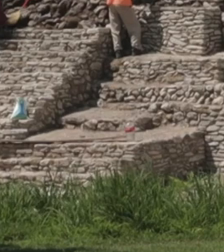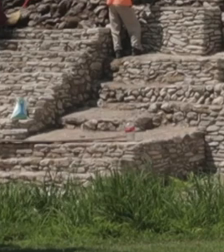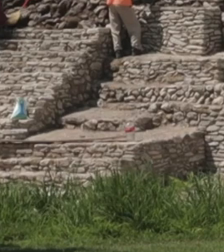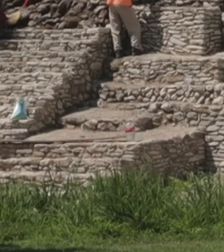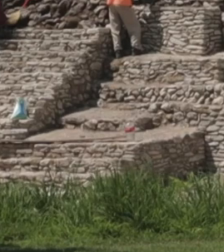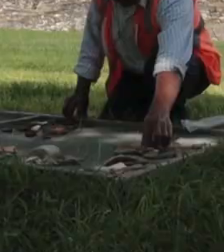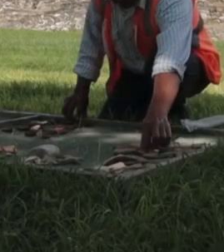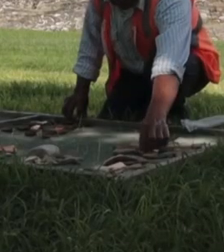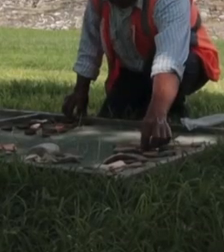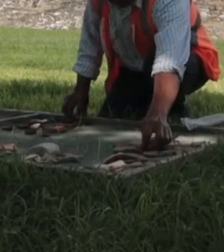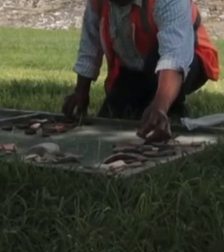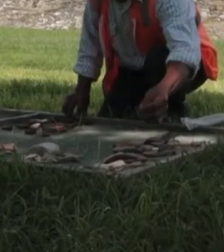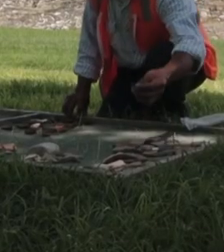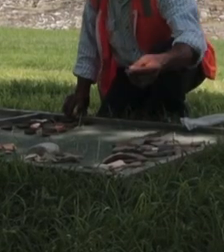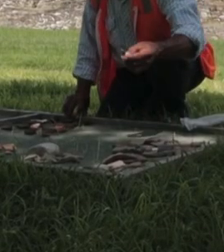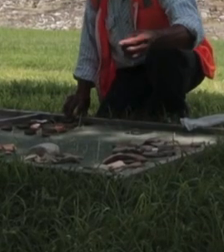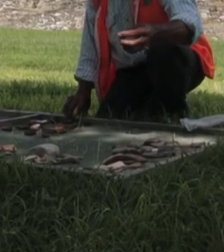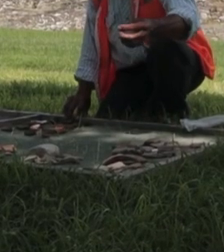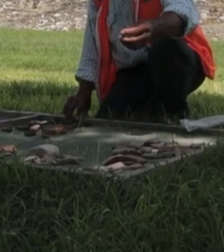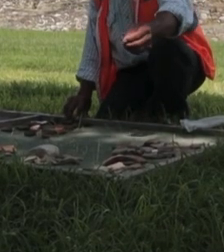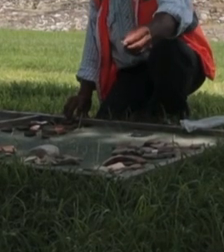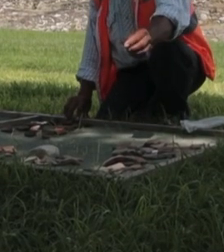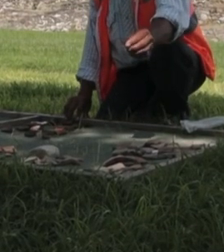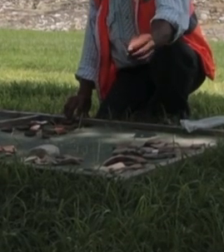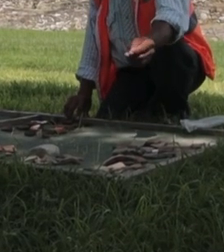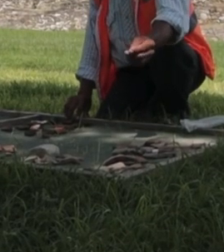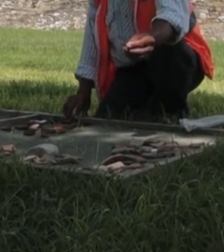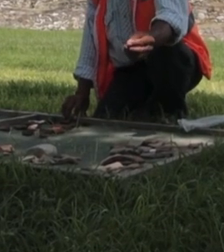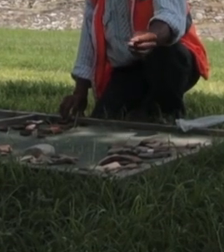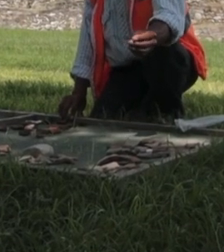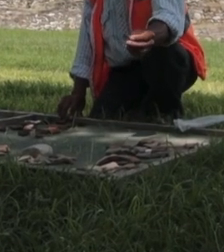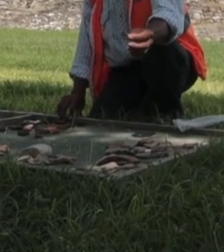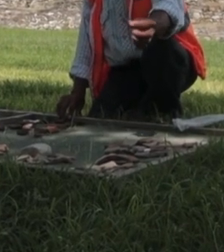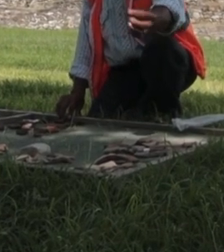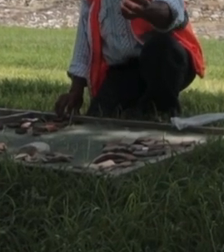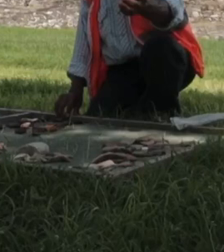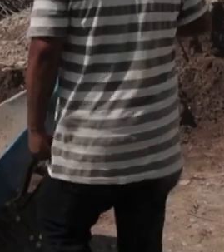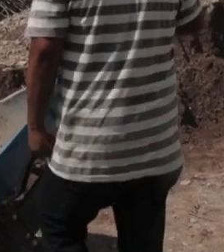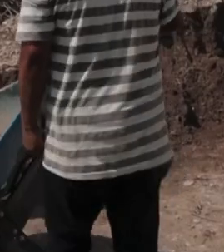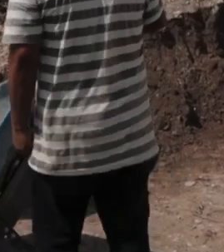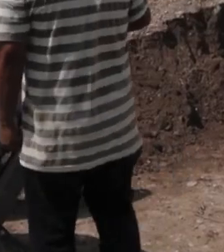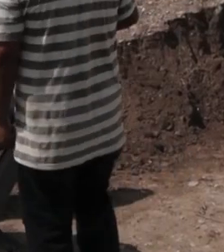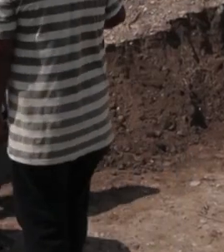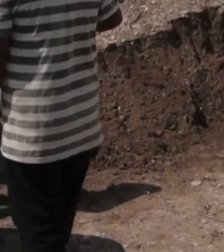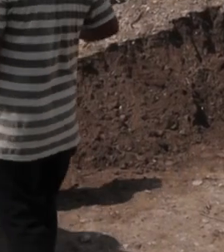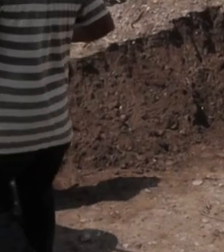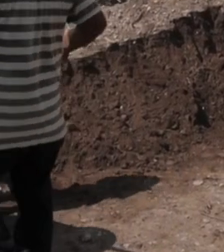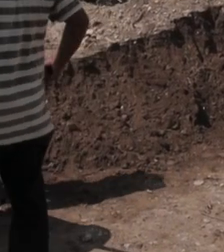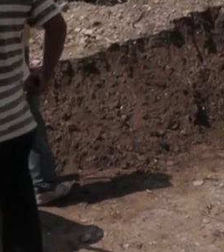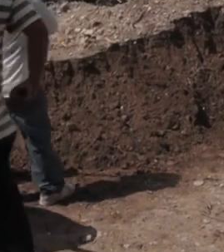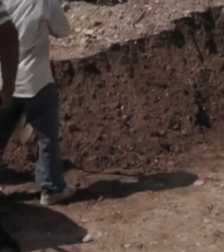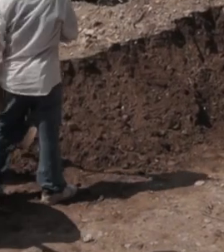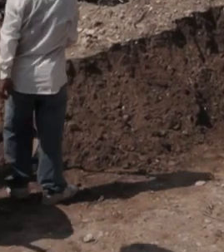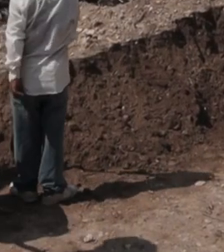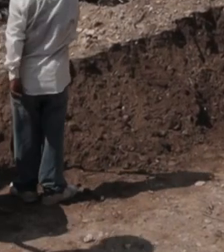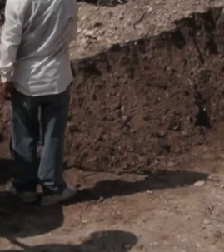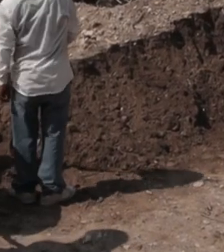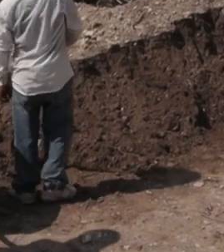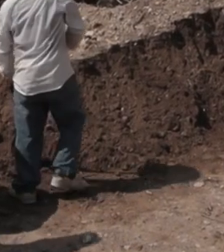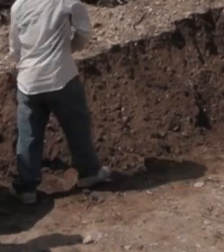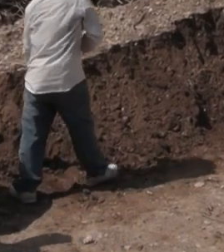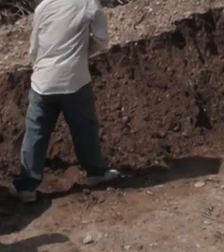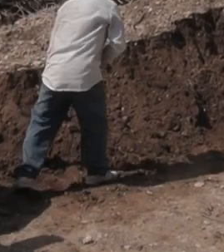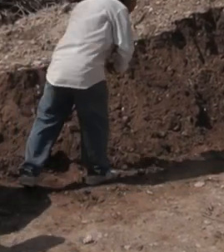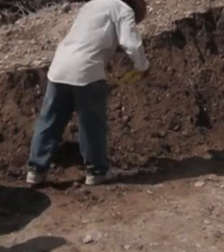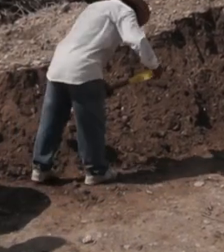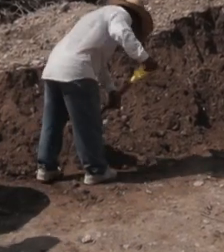van por arriba del 98%, se ha abierto y se han podido